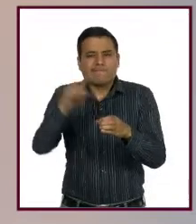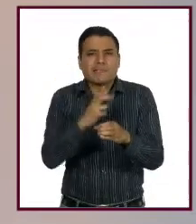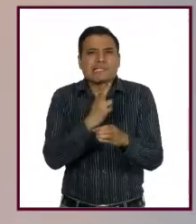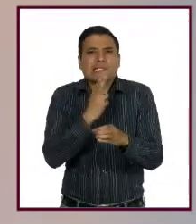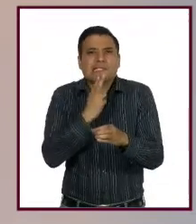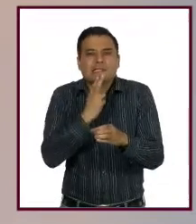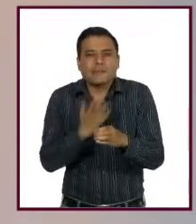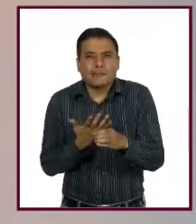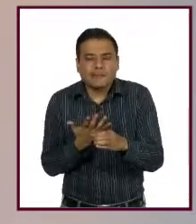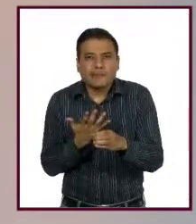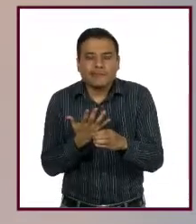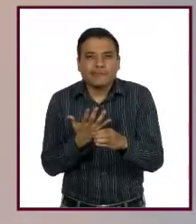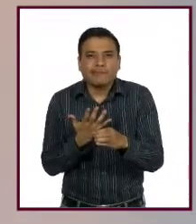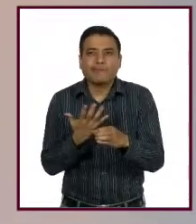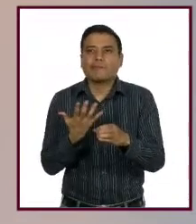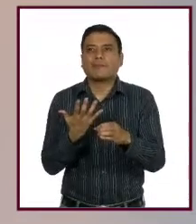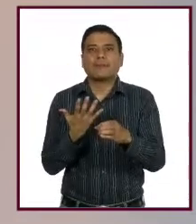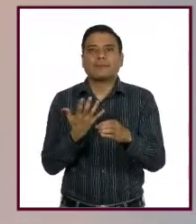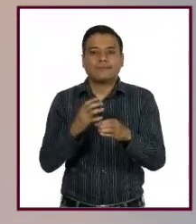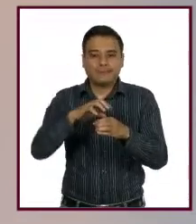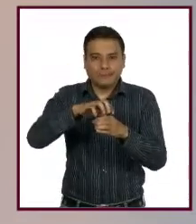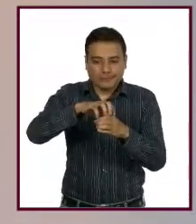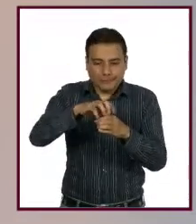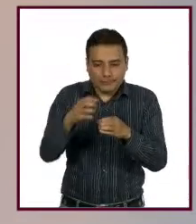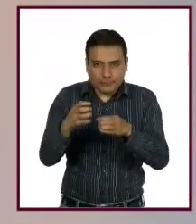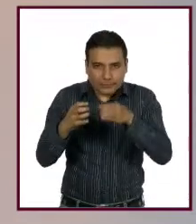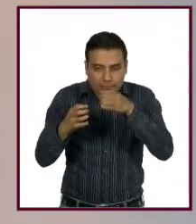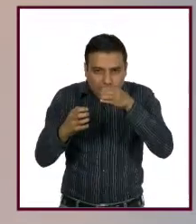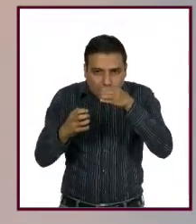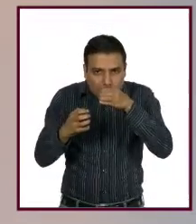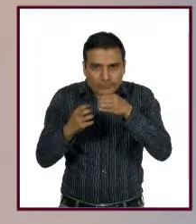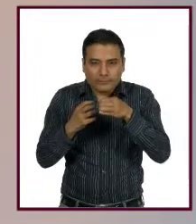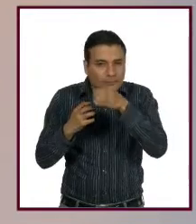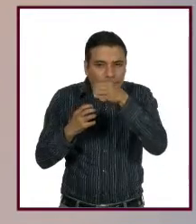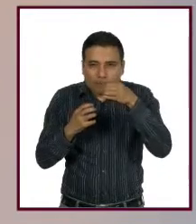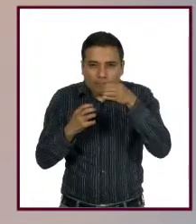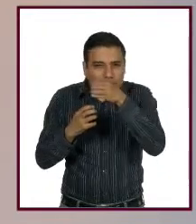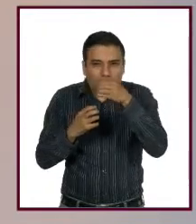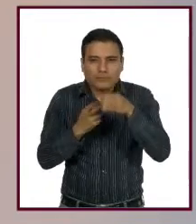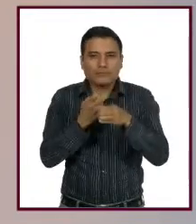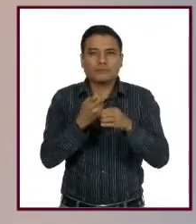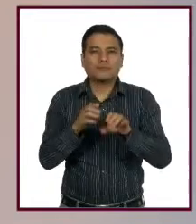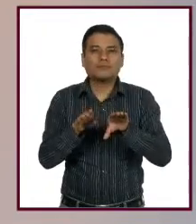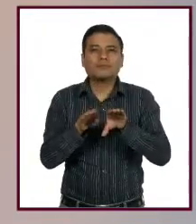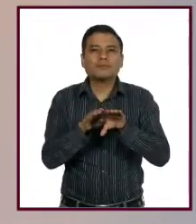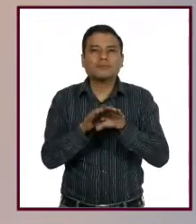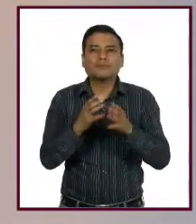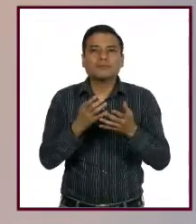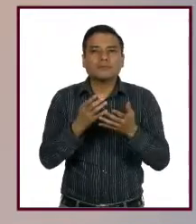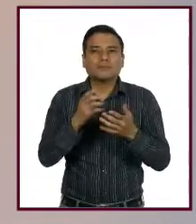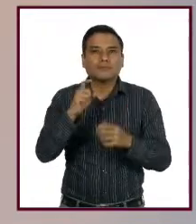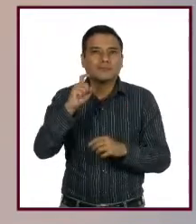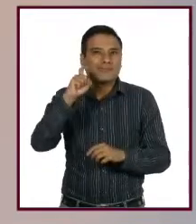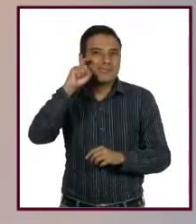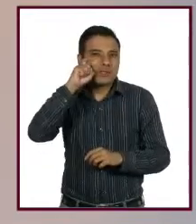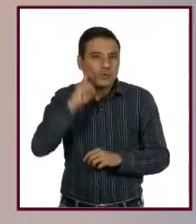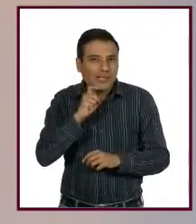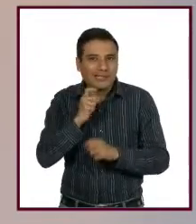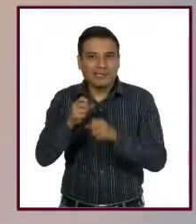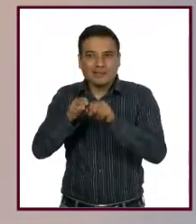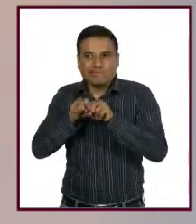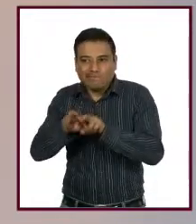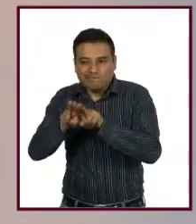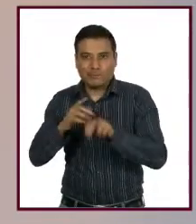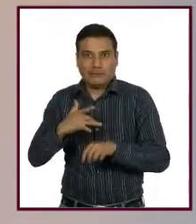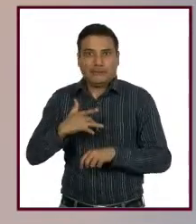de alguna forma la satisfacción o por así decirlo, el placer sexual en el contexto de